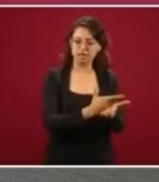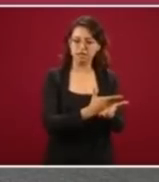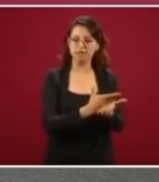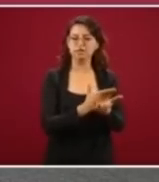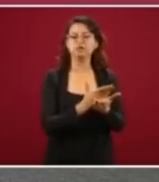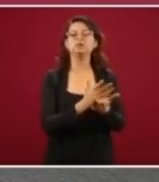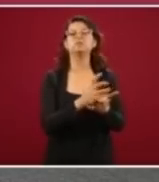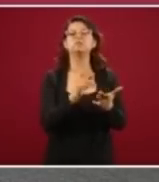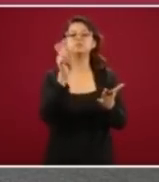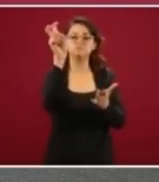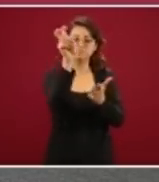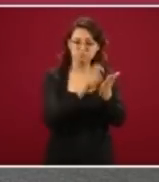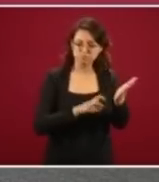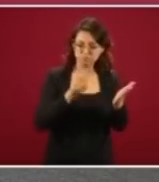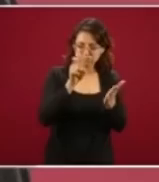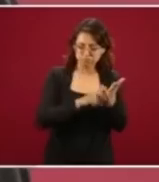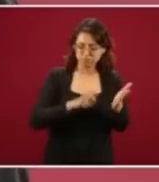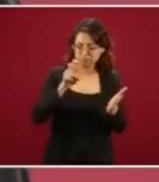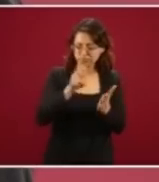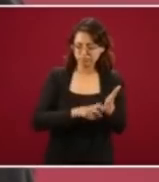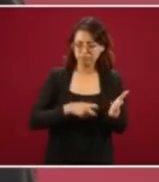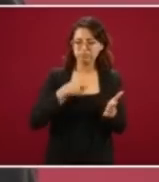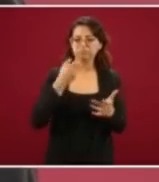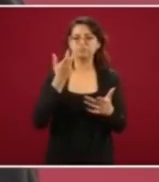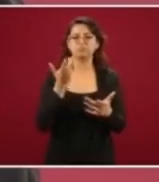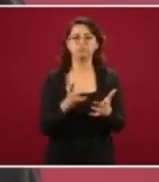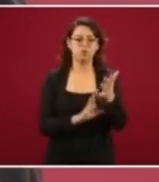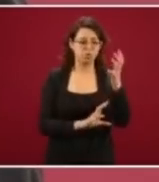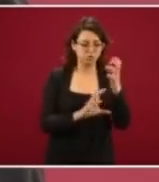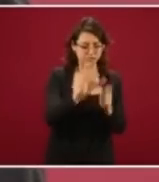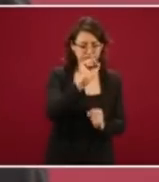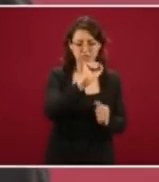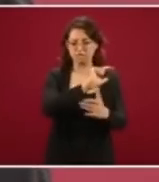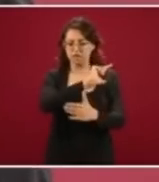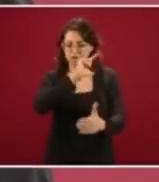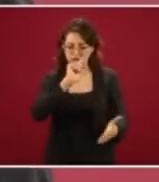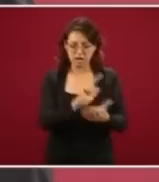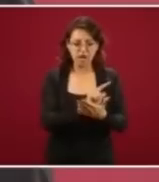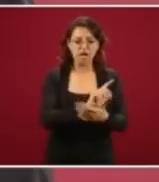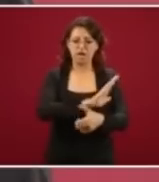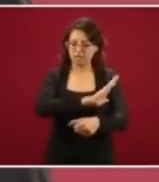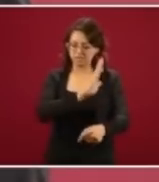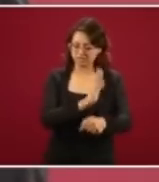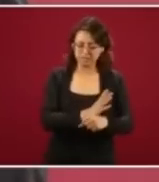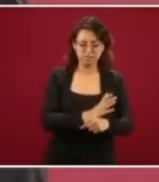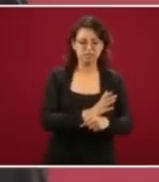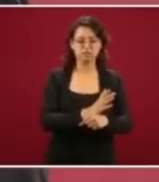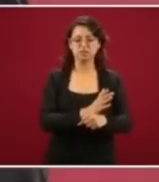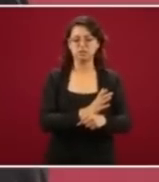las reformas a la Constitución, las leyes, el castigo,